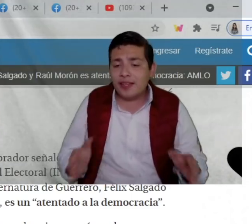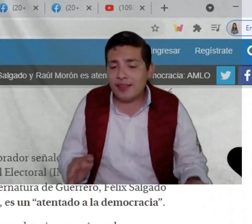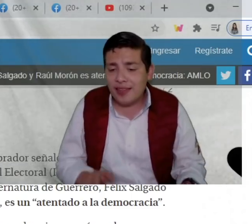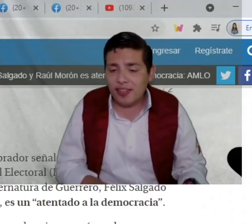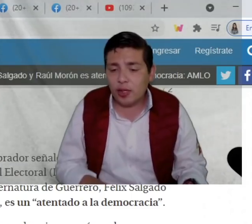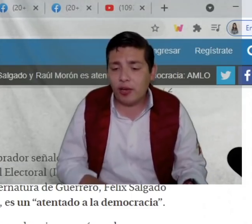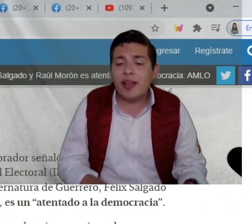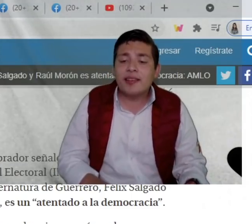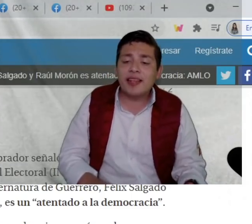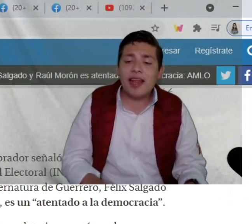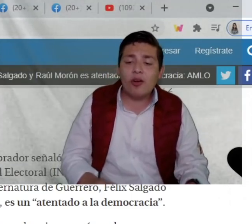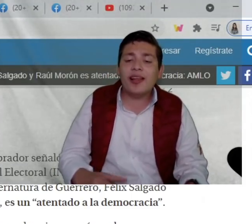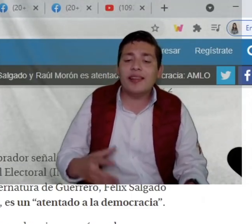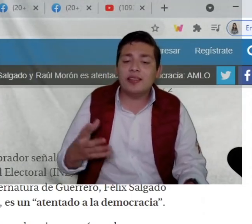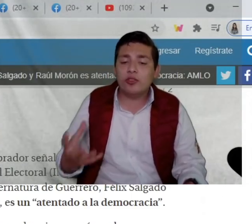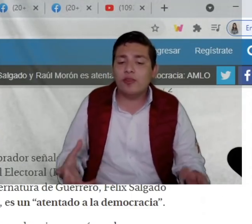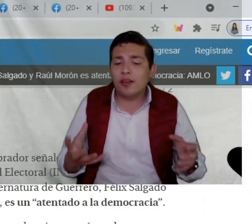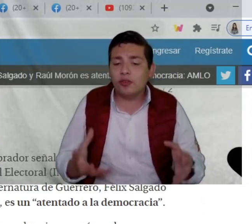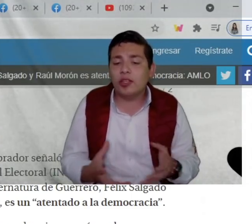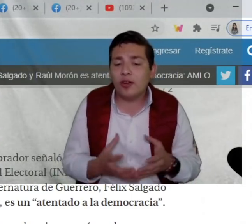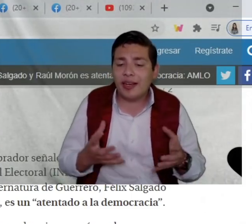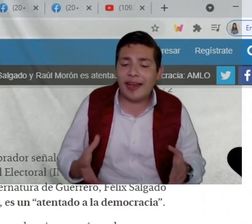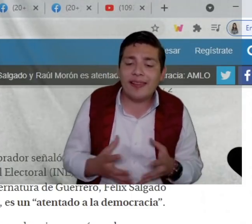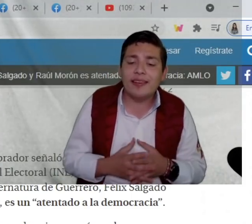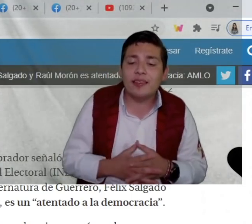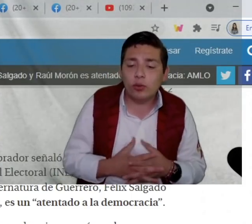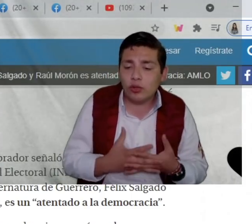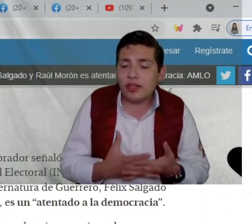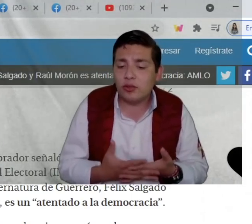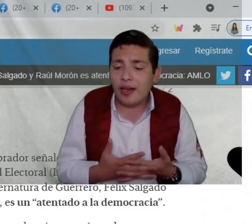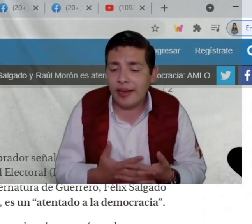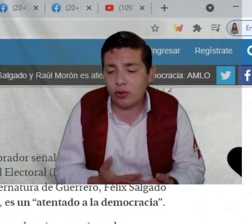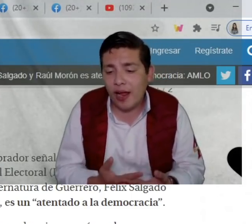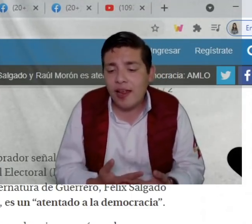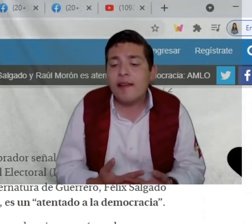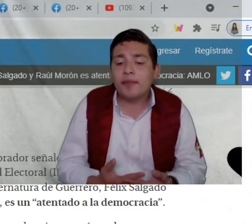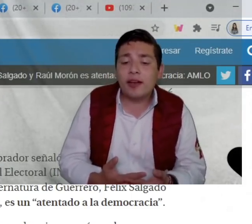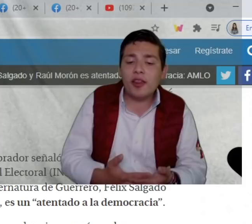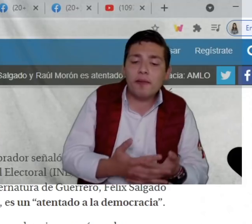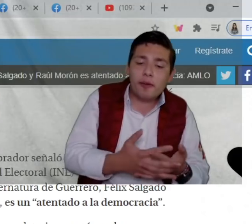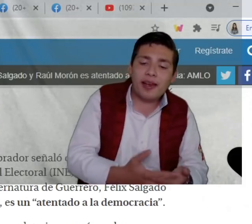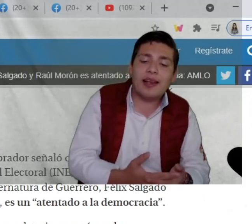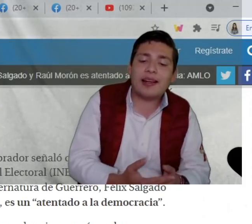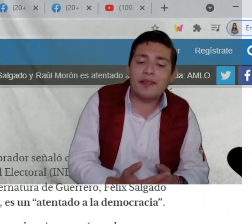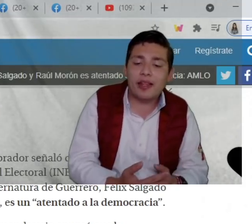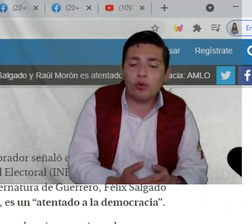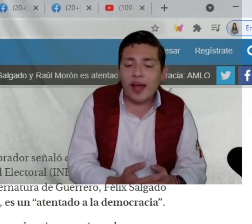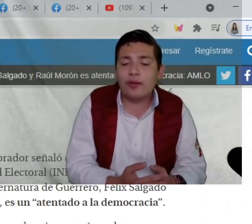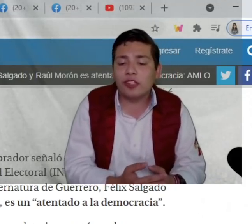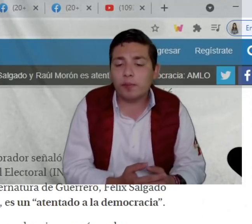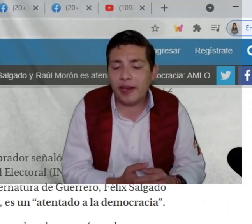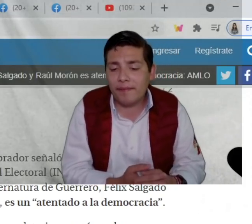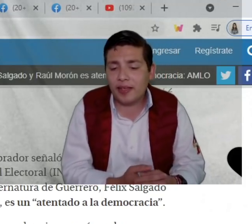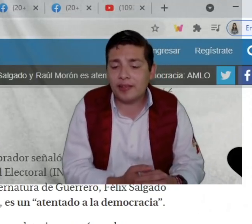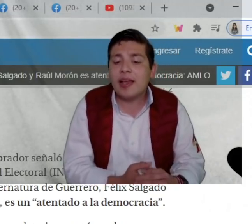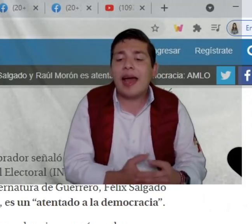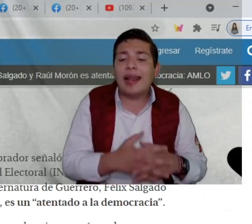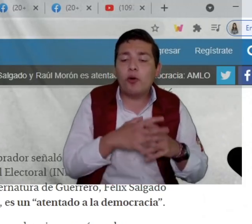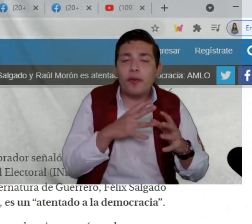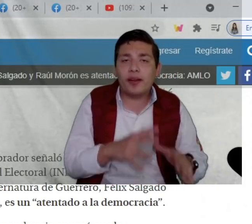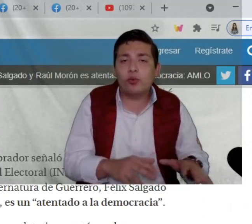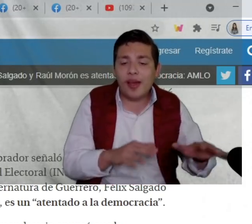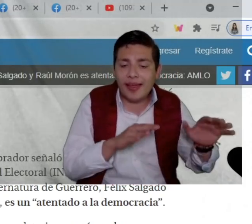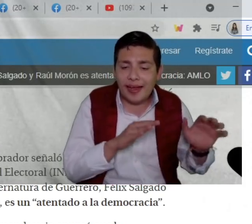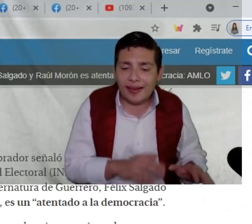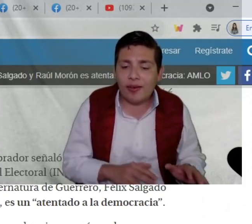El presidente Andrés Manuel señaló que la decisión del Consejo General del Instituto Nacional Electoral de no devolverle la candidatura a los aspirantes a